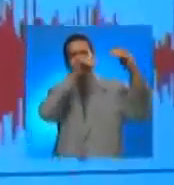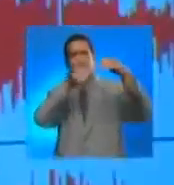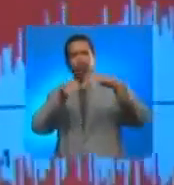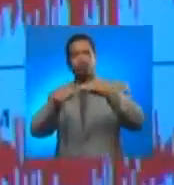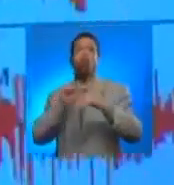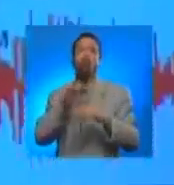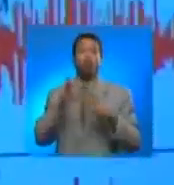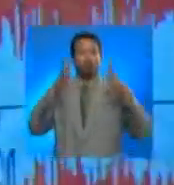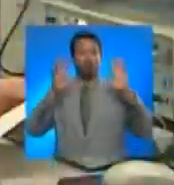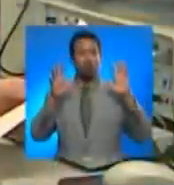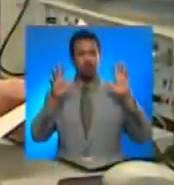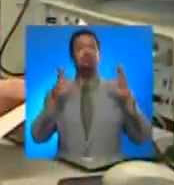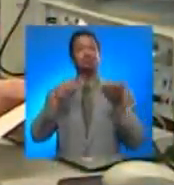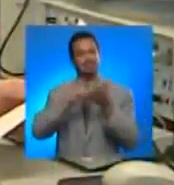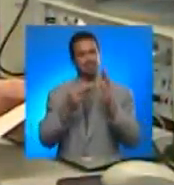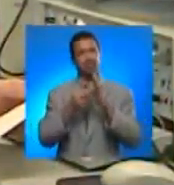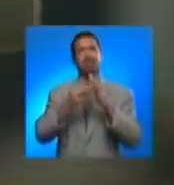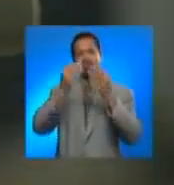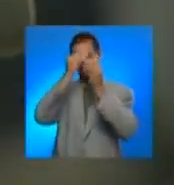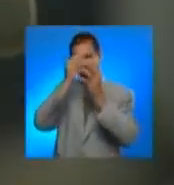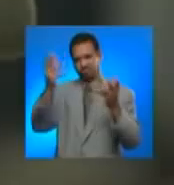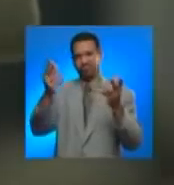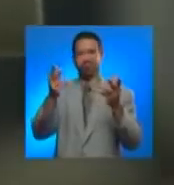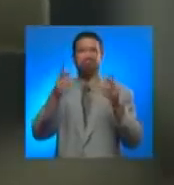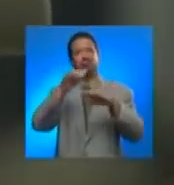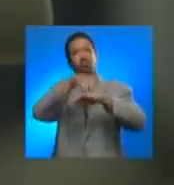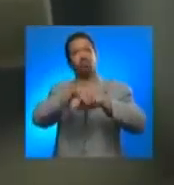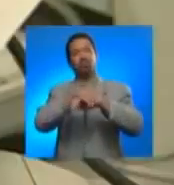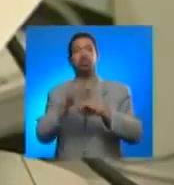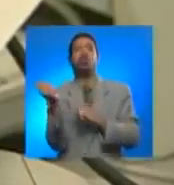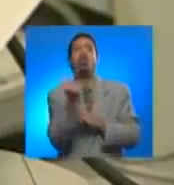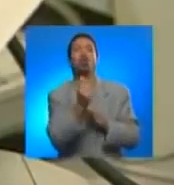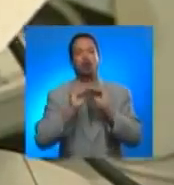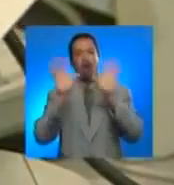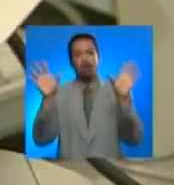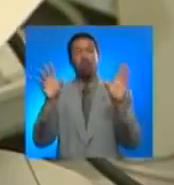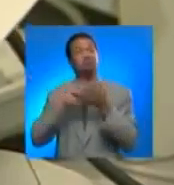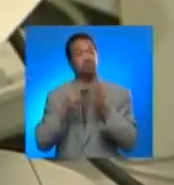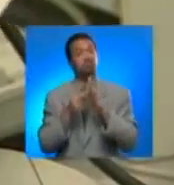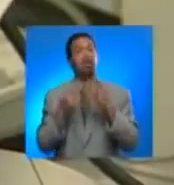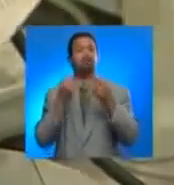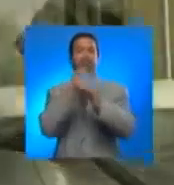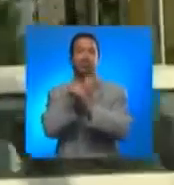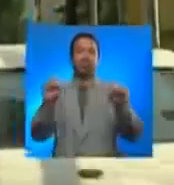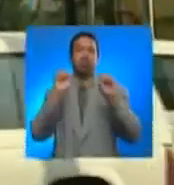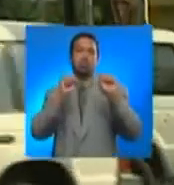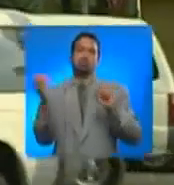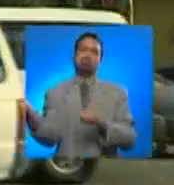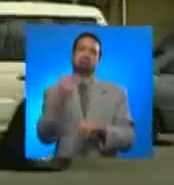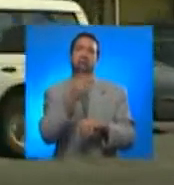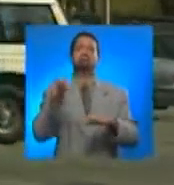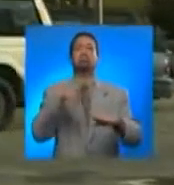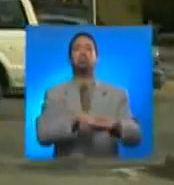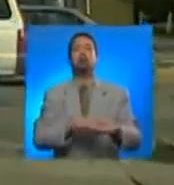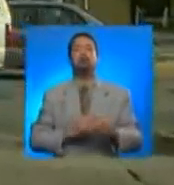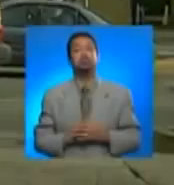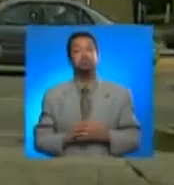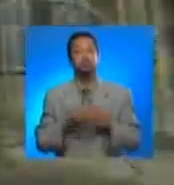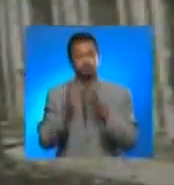sufrirán daños. En el suelo pueden haber pequeños hundimientos y amontonamiento. en piscinas y estanques se podrán observar